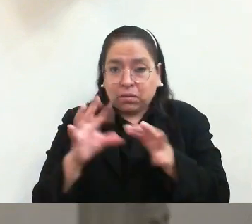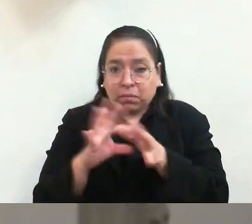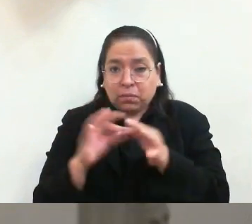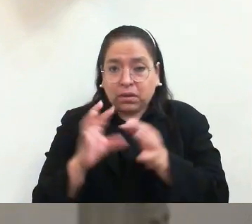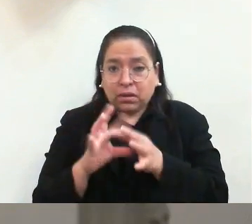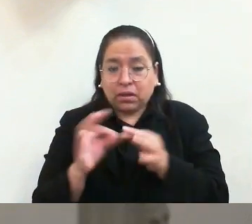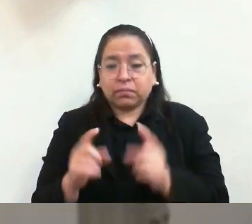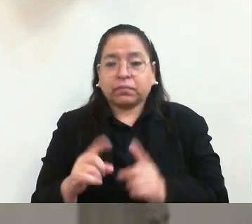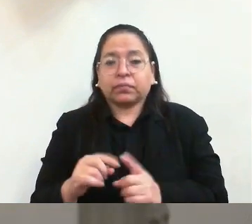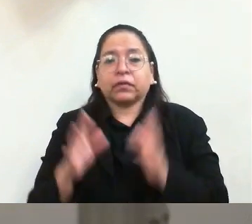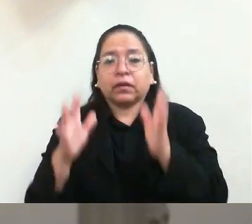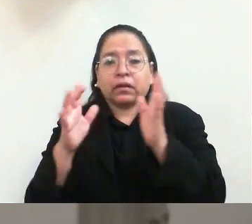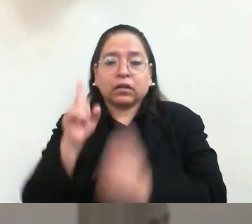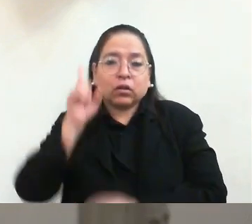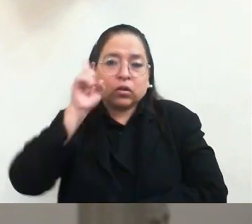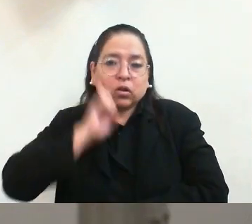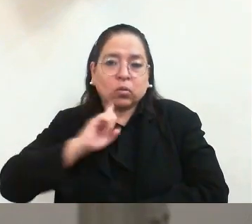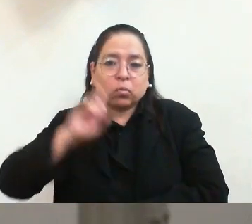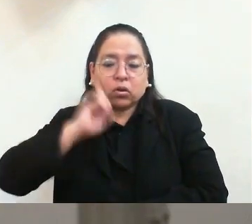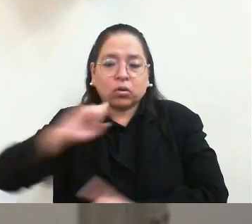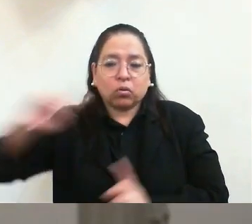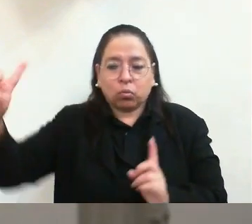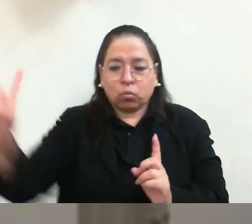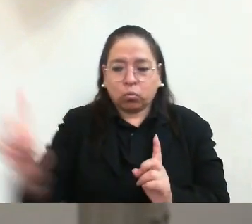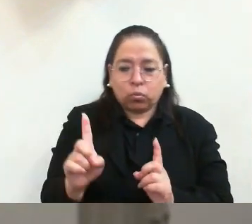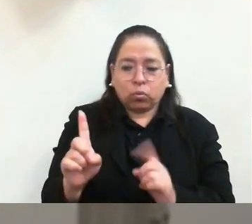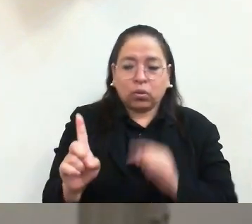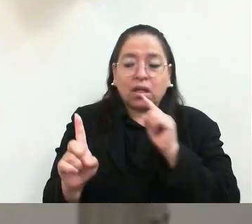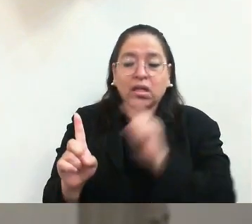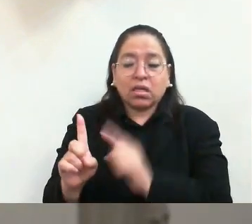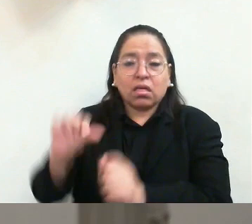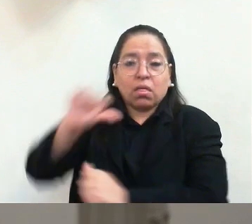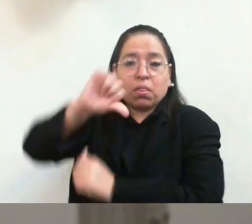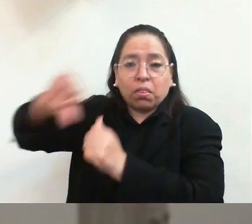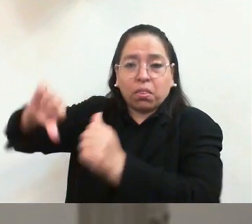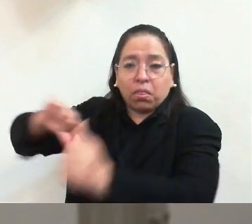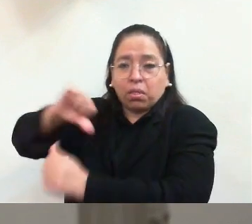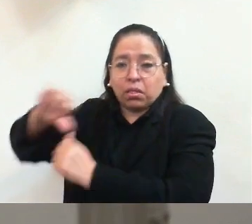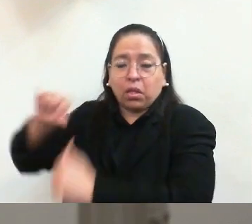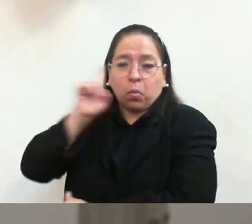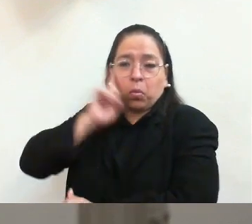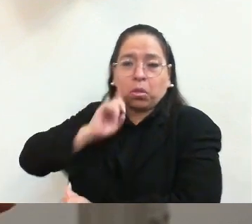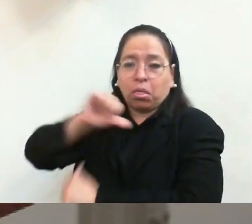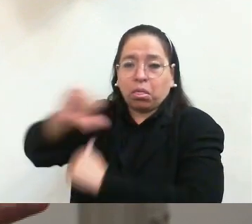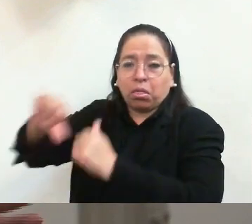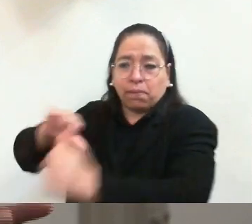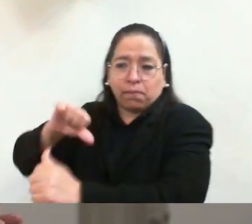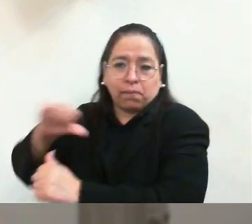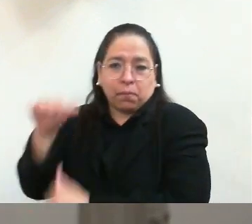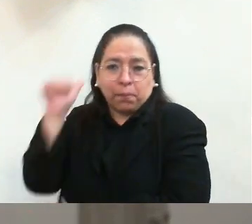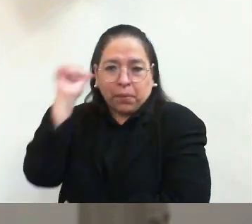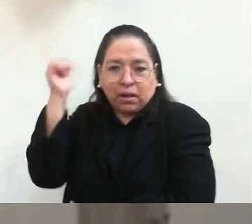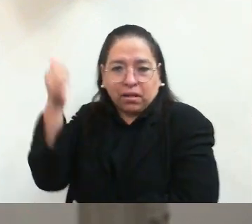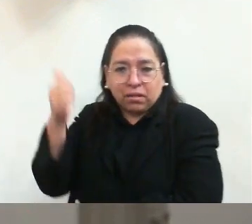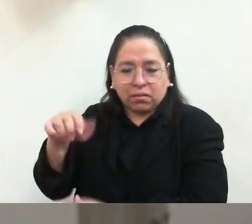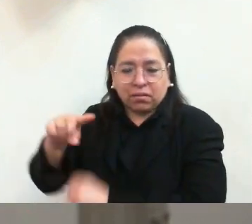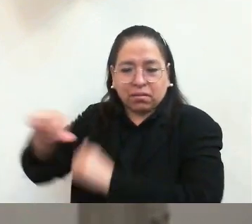una mujer sorprendida en adulterio cualquiera